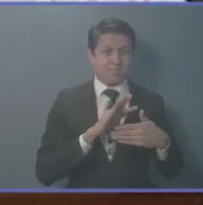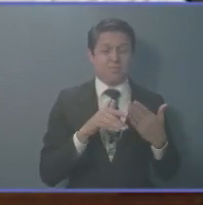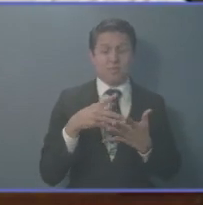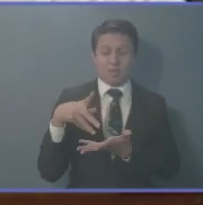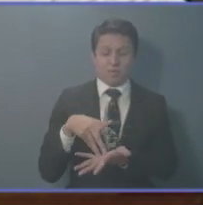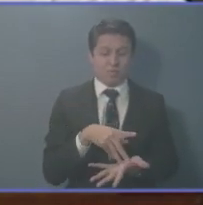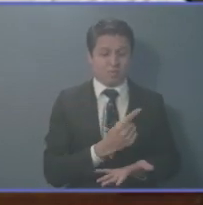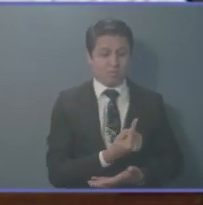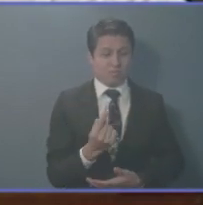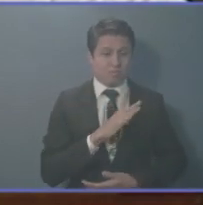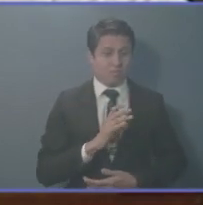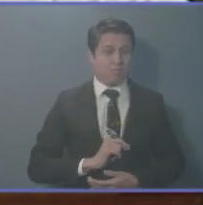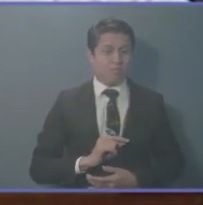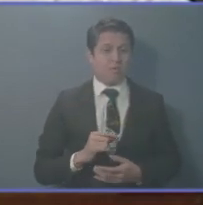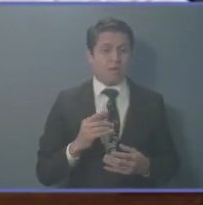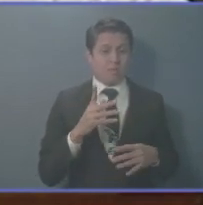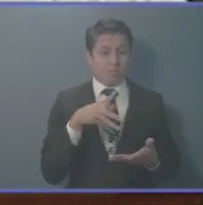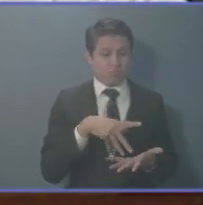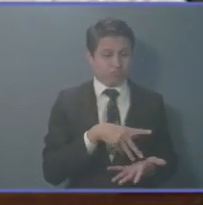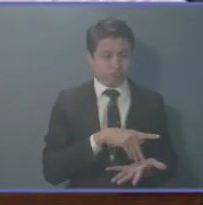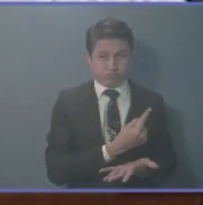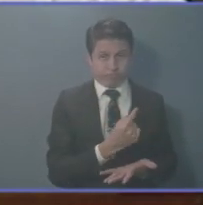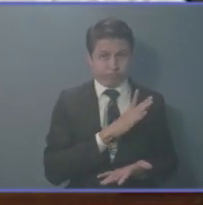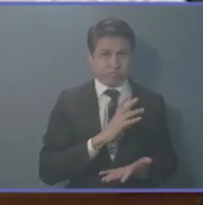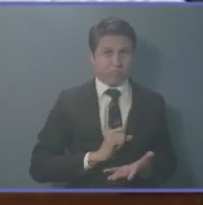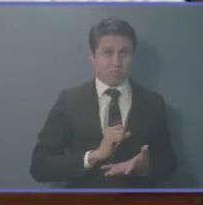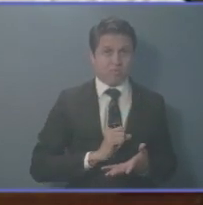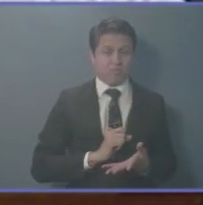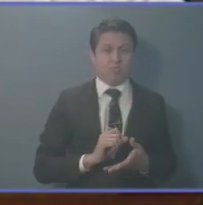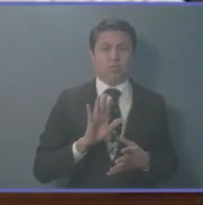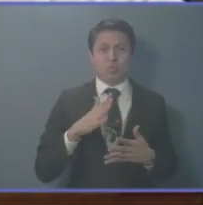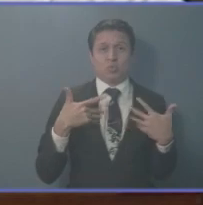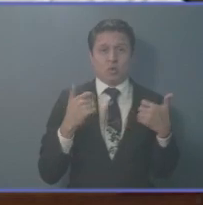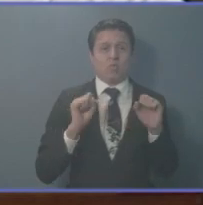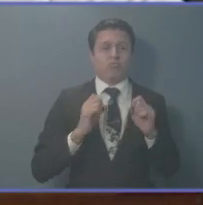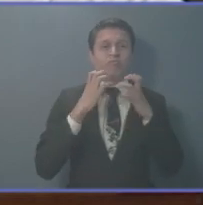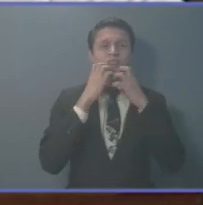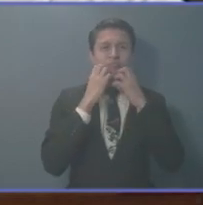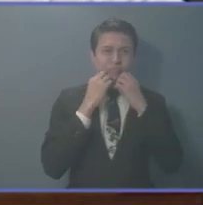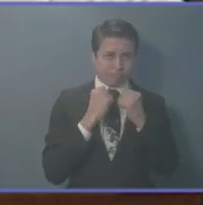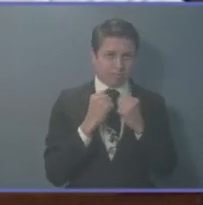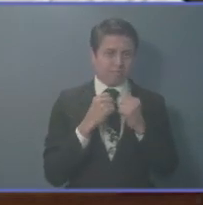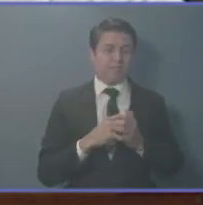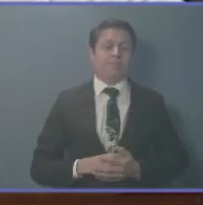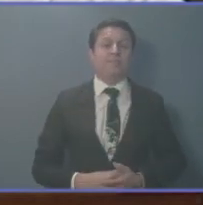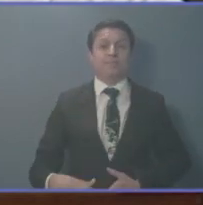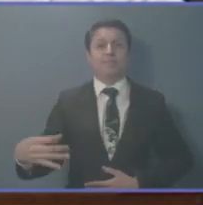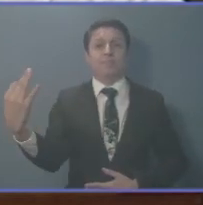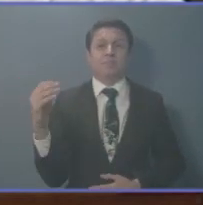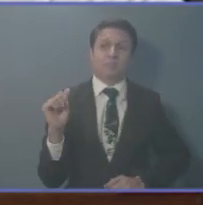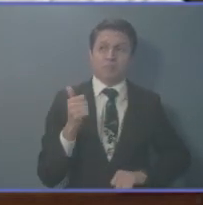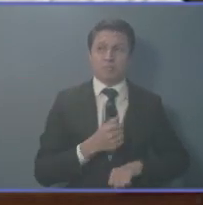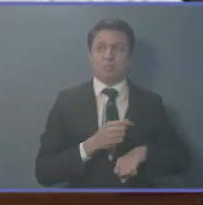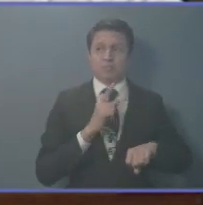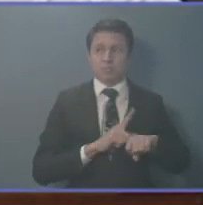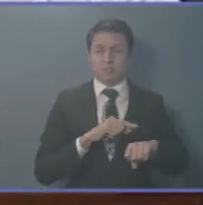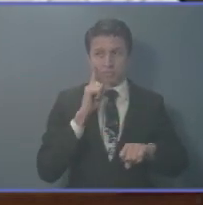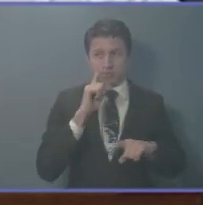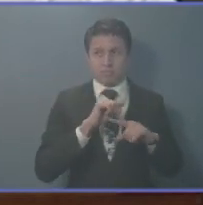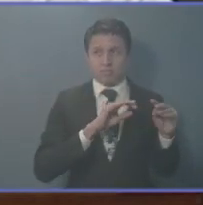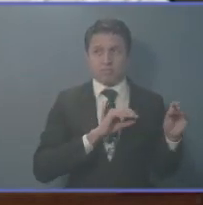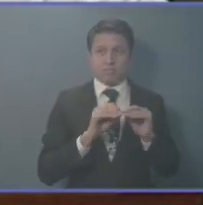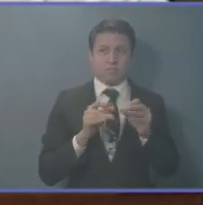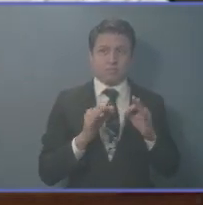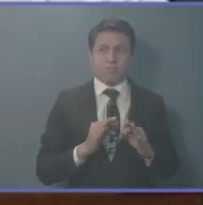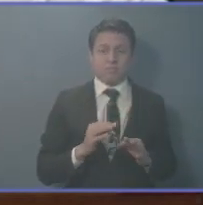de resguardar su salud. El proyecto de ley presentado servirá para establecer el tiempo y forma para el cumplimiento de